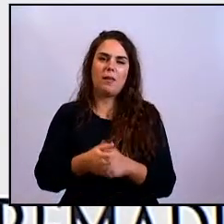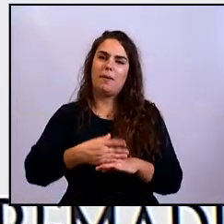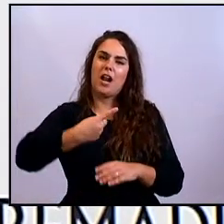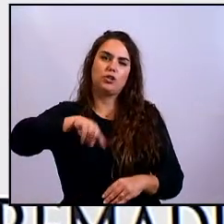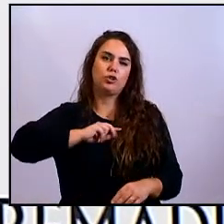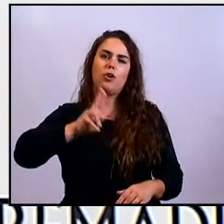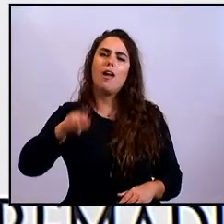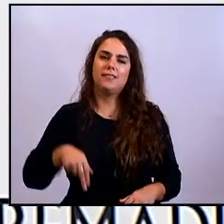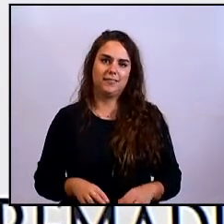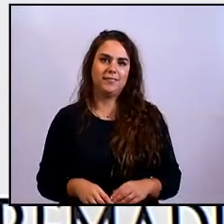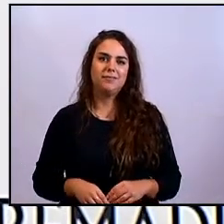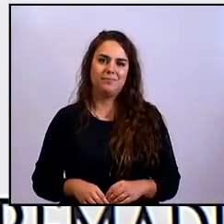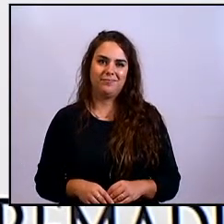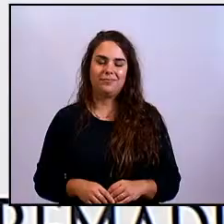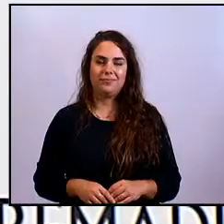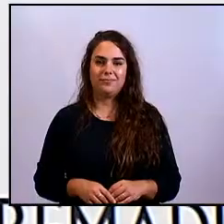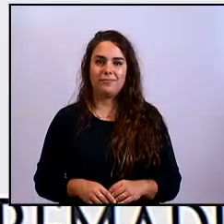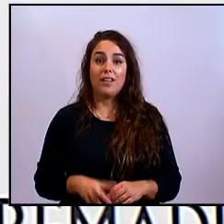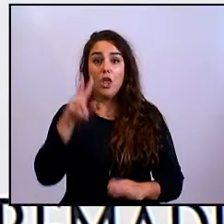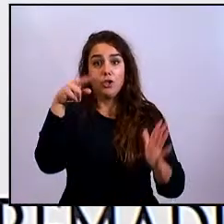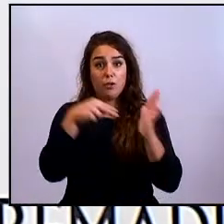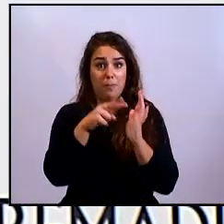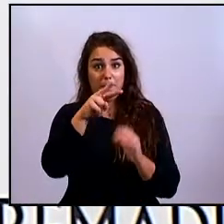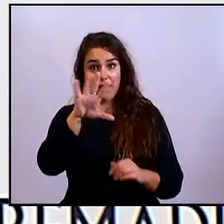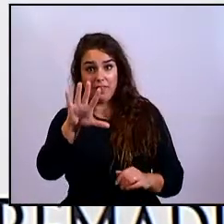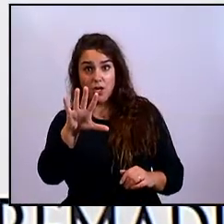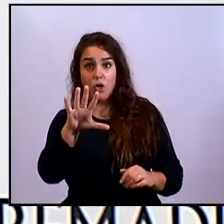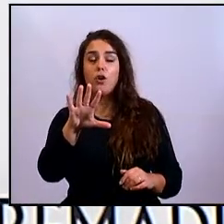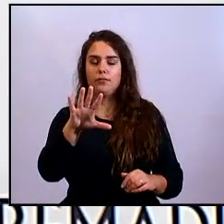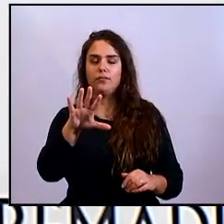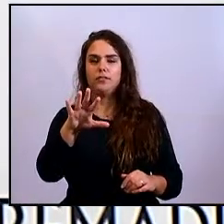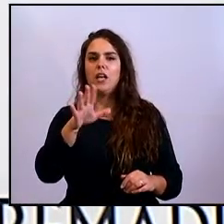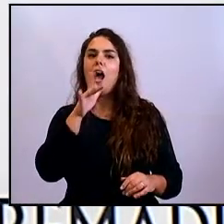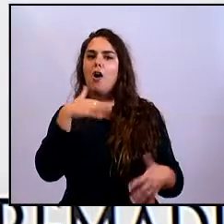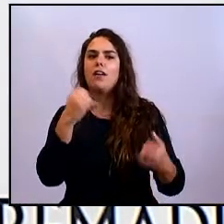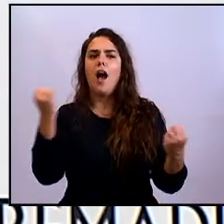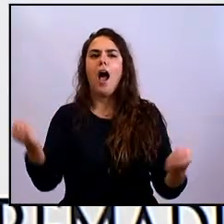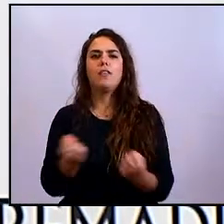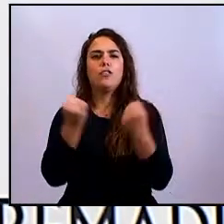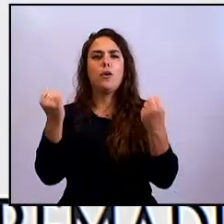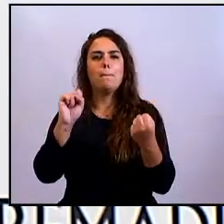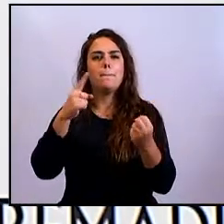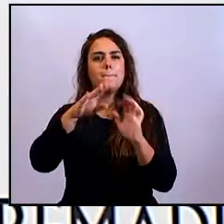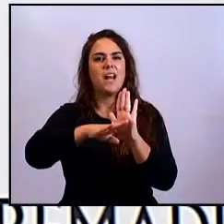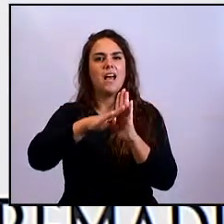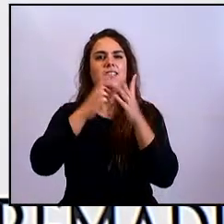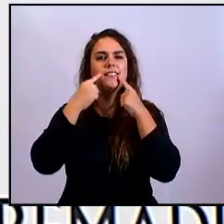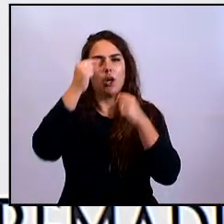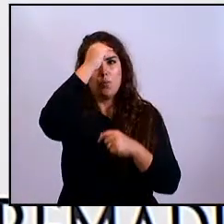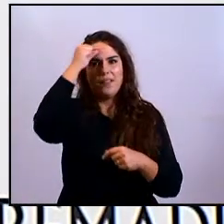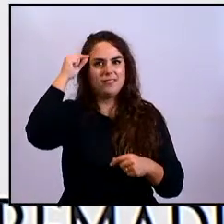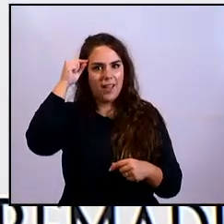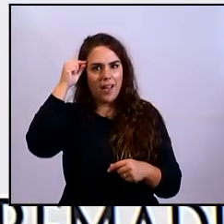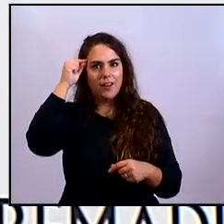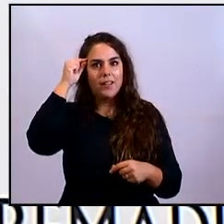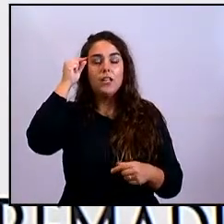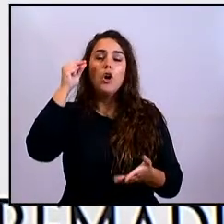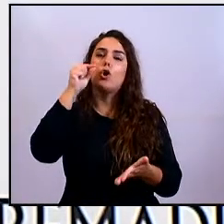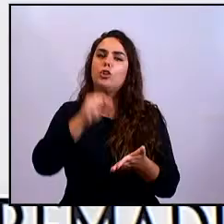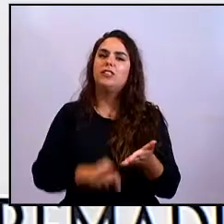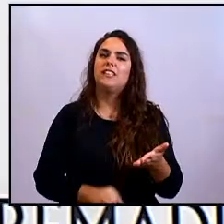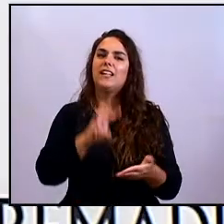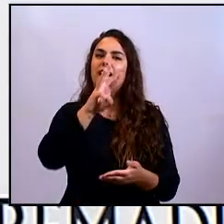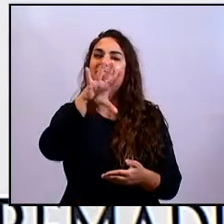nosotros. Durante este 2025 vamos a implementar las primeras acciones del Plan de Salud Mental, contratando